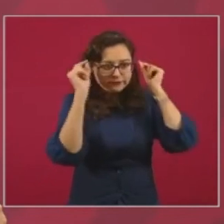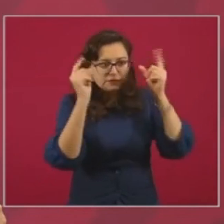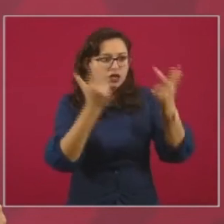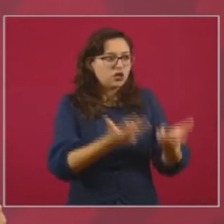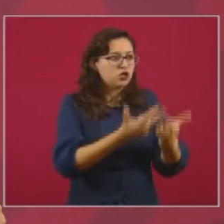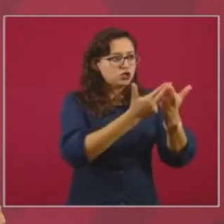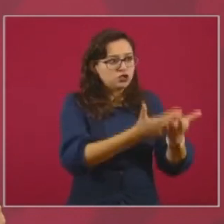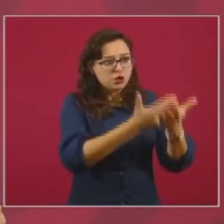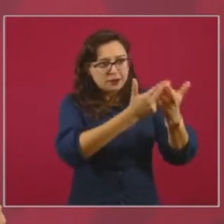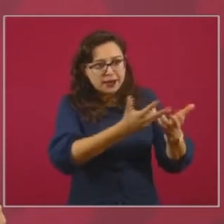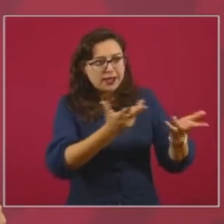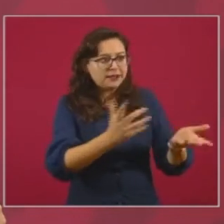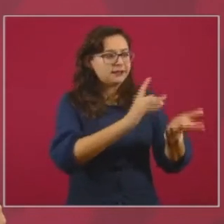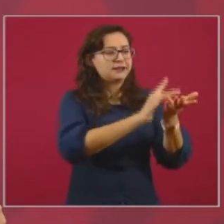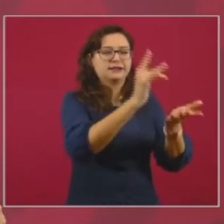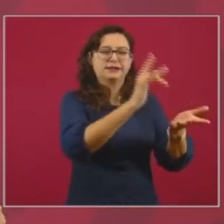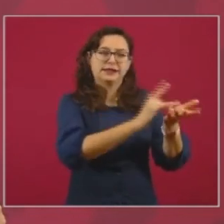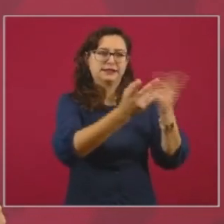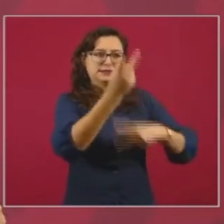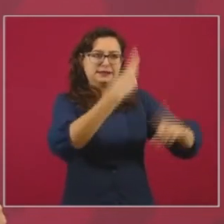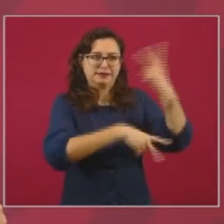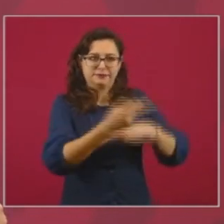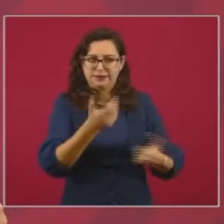enfermeras de otros estados que